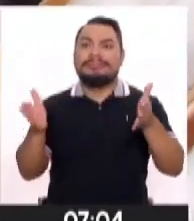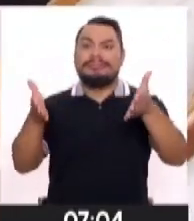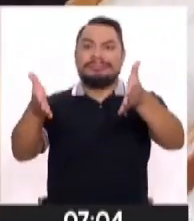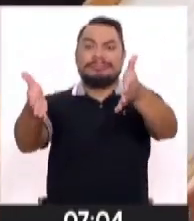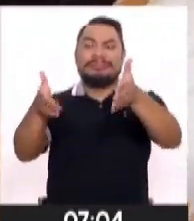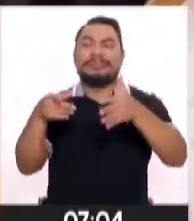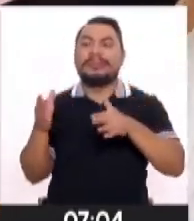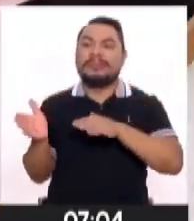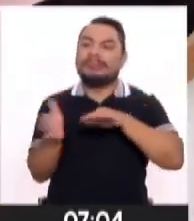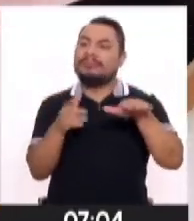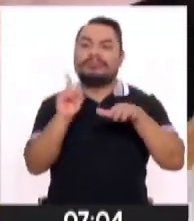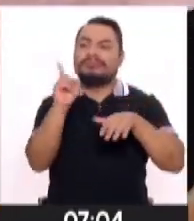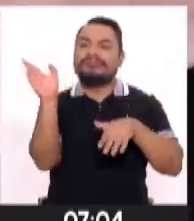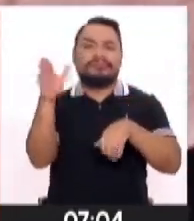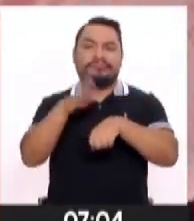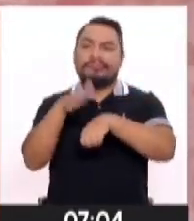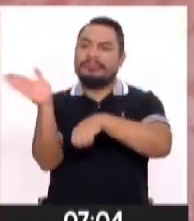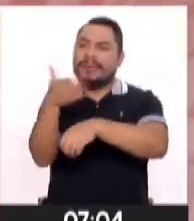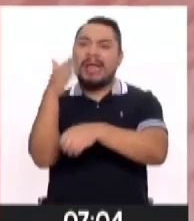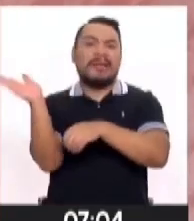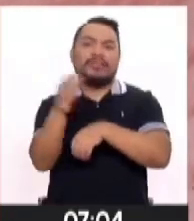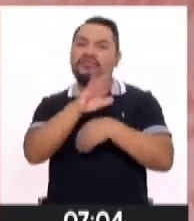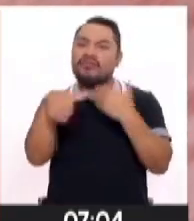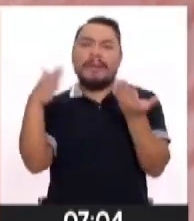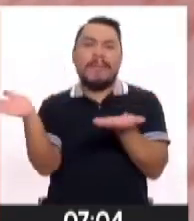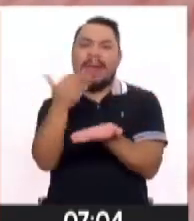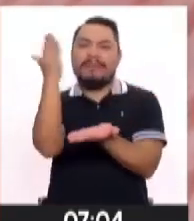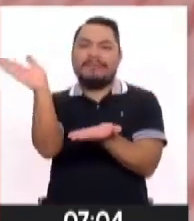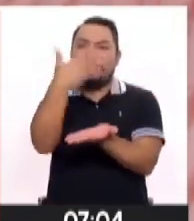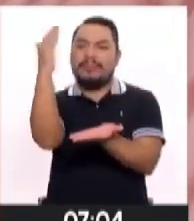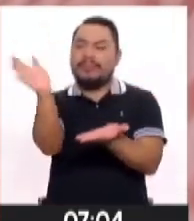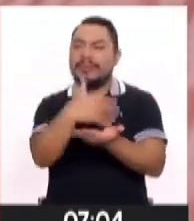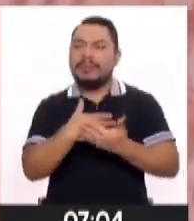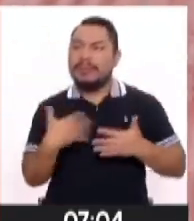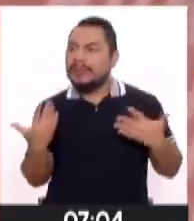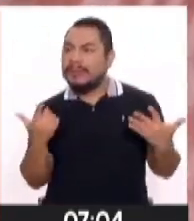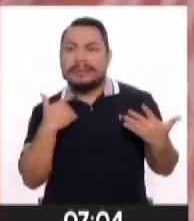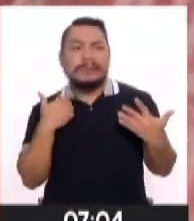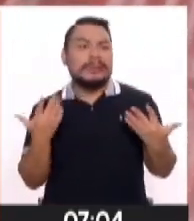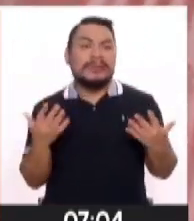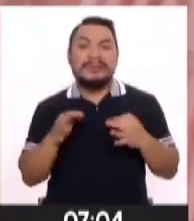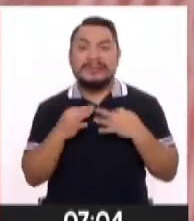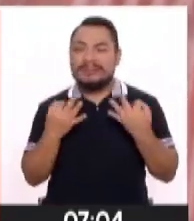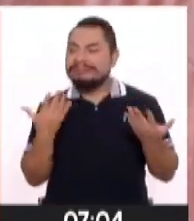en la cuadra 1 del Jirón Cajamarca, y estas familias no tuvieron otra opción que